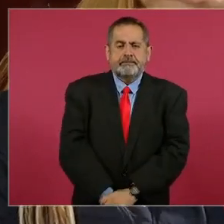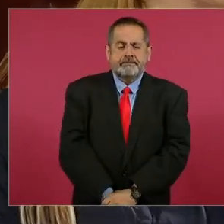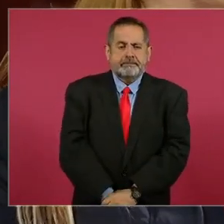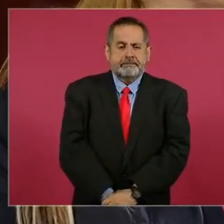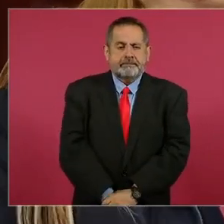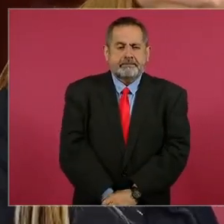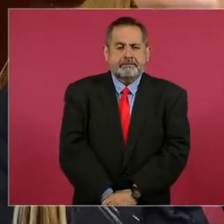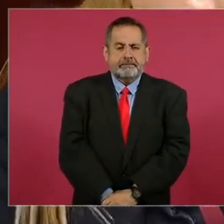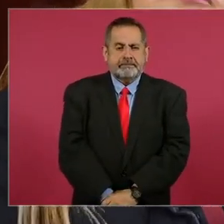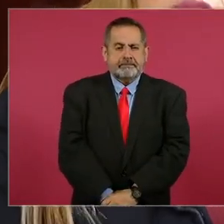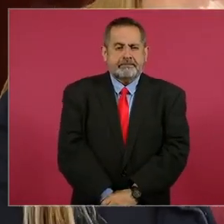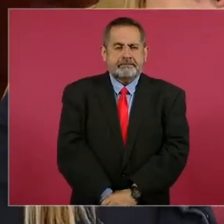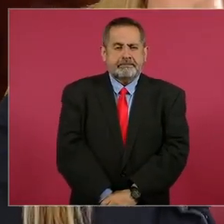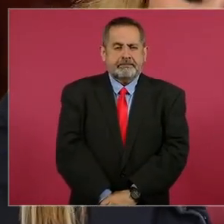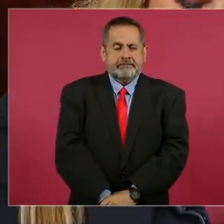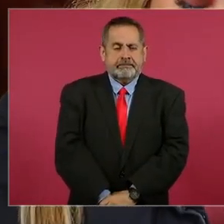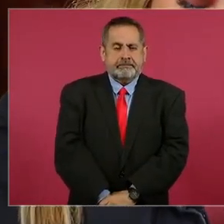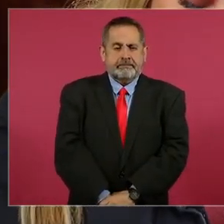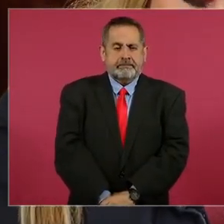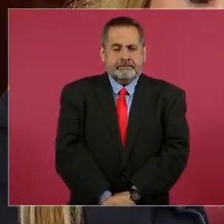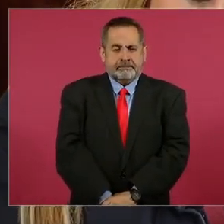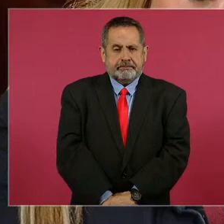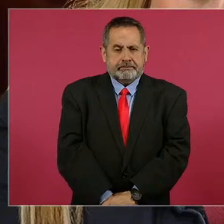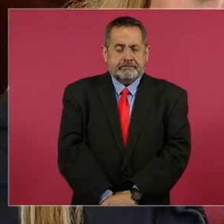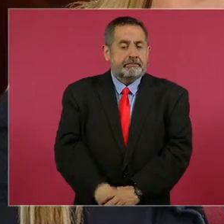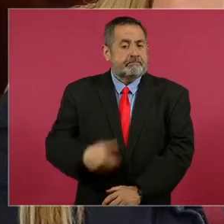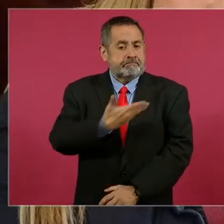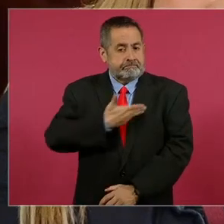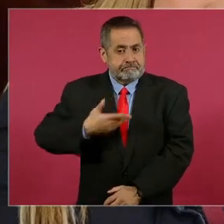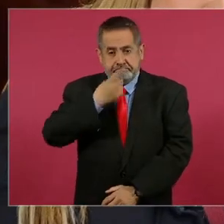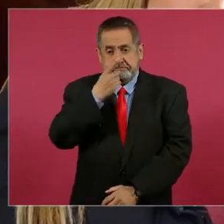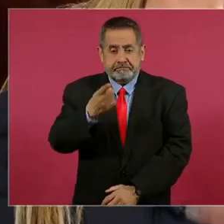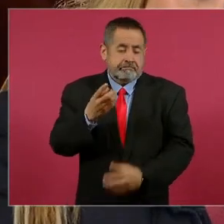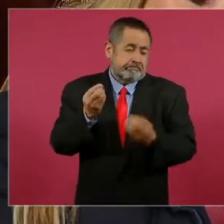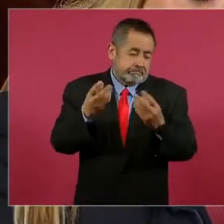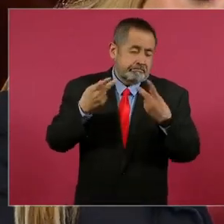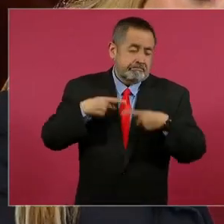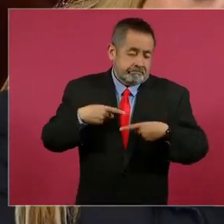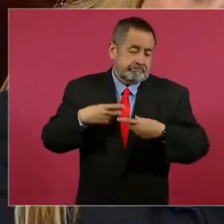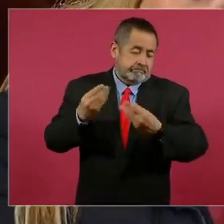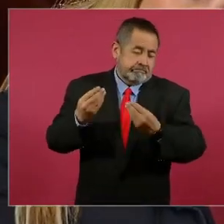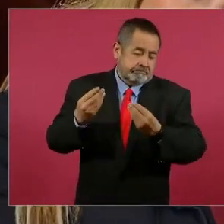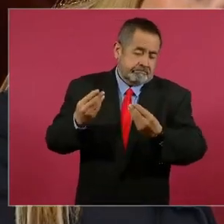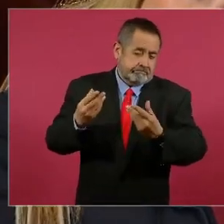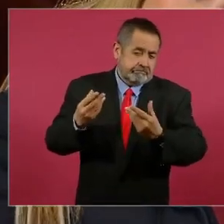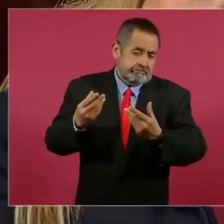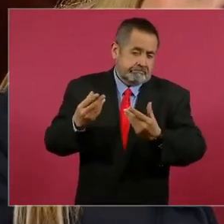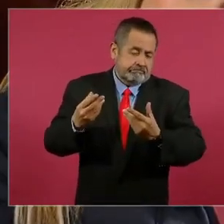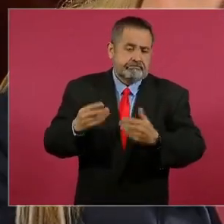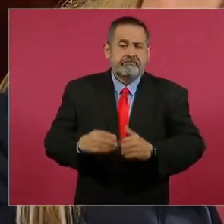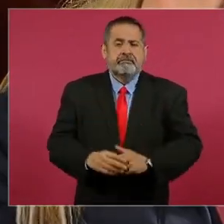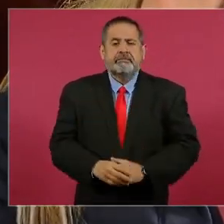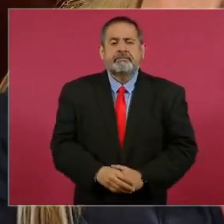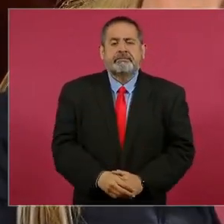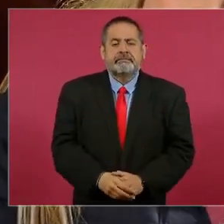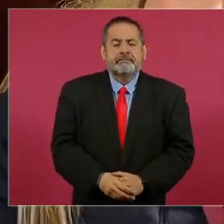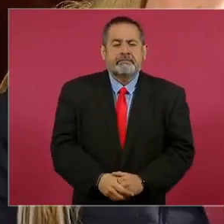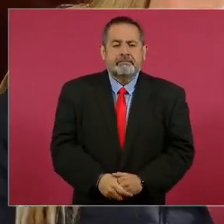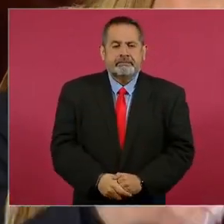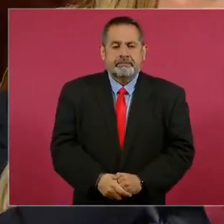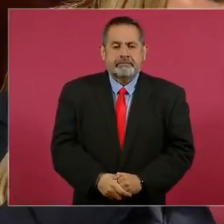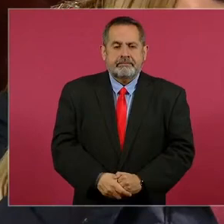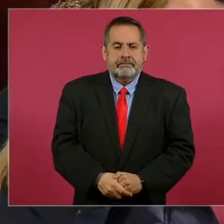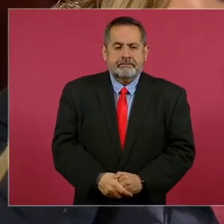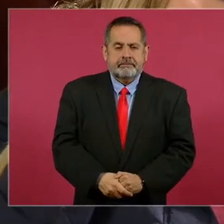usted, incluidas muchas familias. Mucha gente. Muchas familias que lo vieron como, ahora sí va a